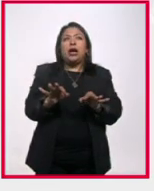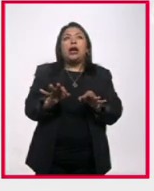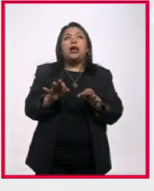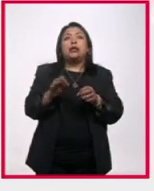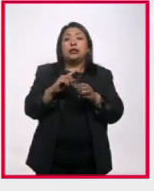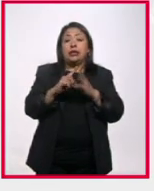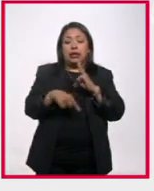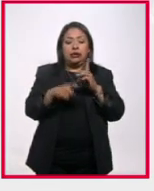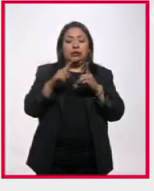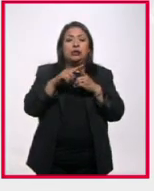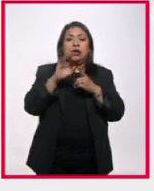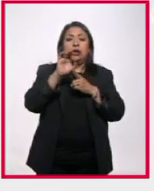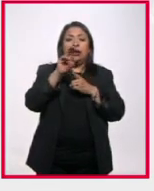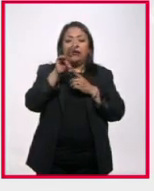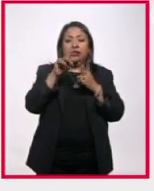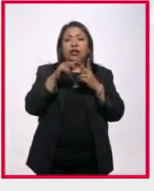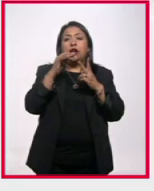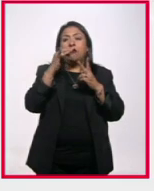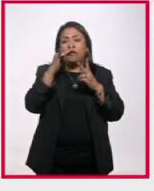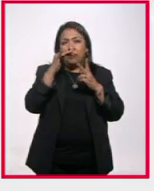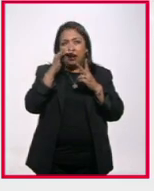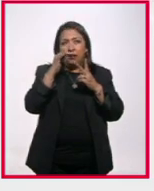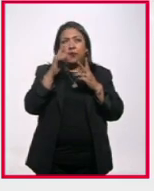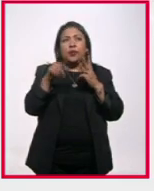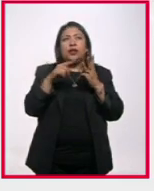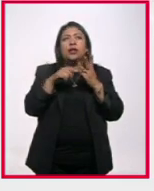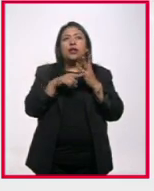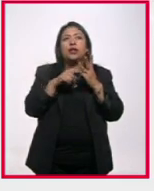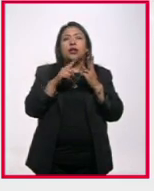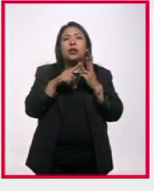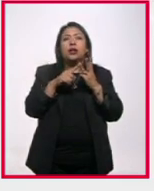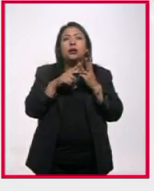por clavecín, flauta travesera